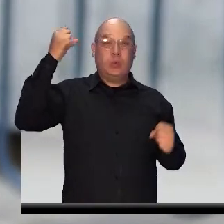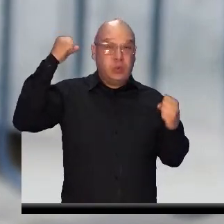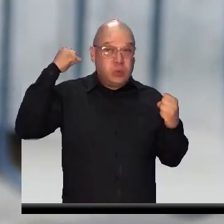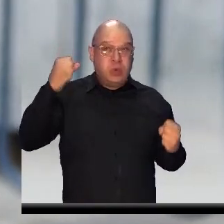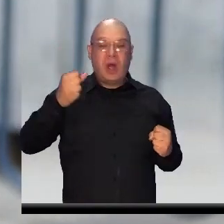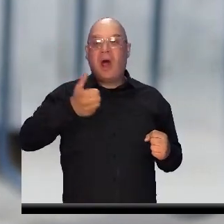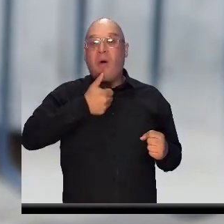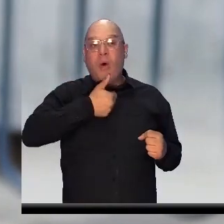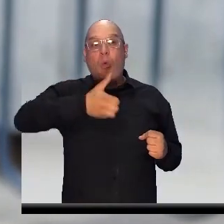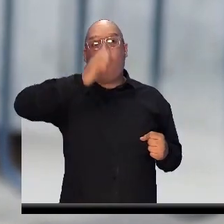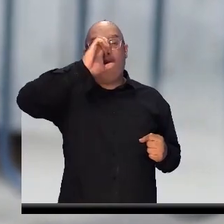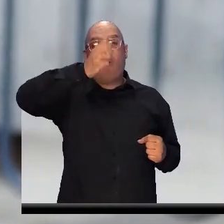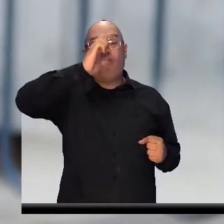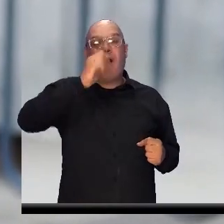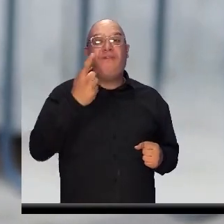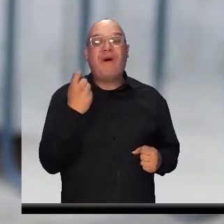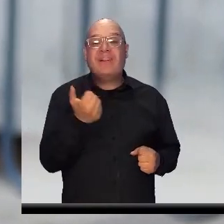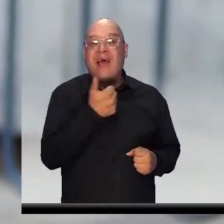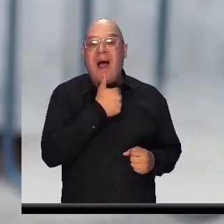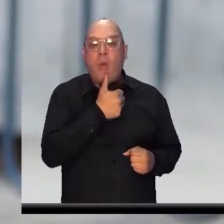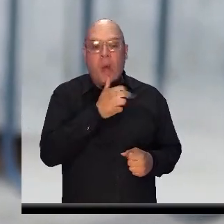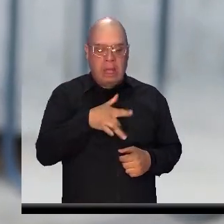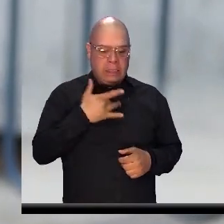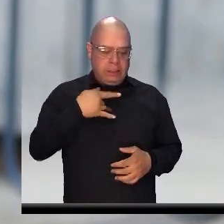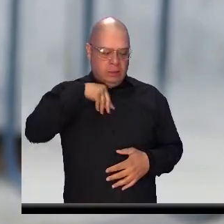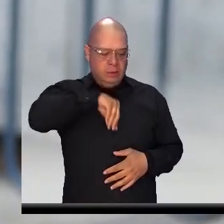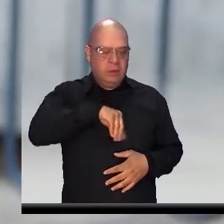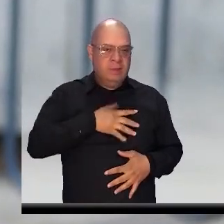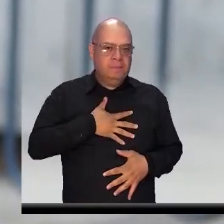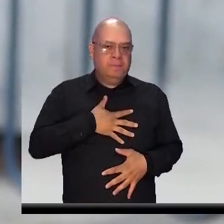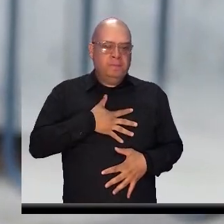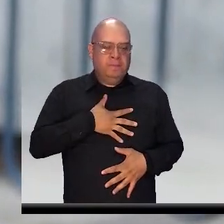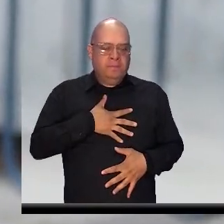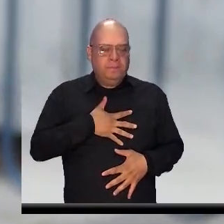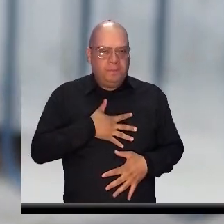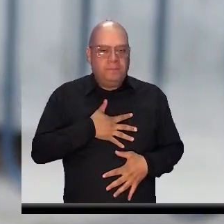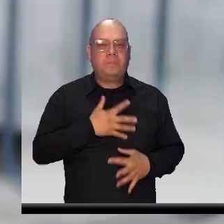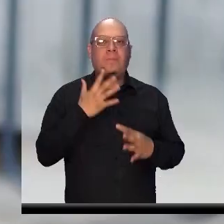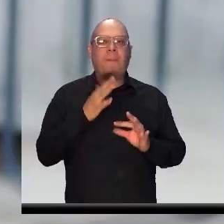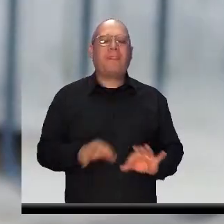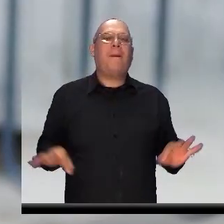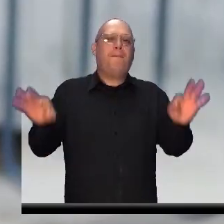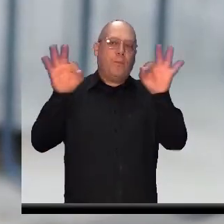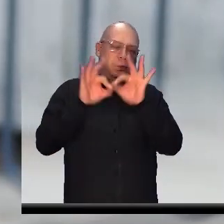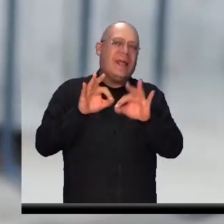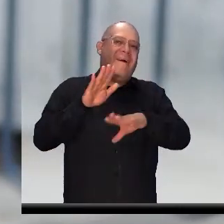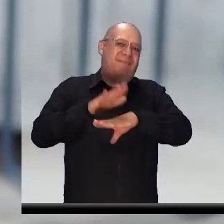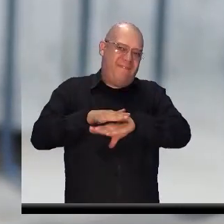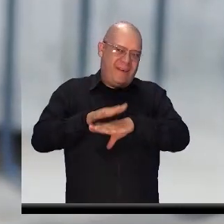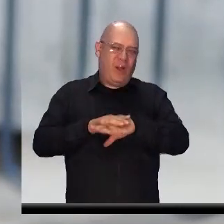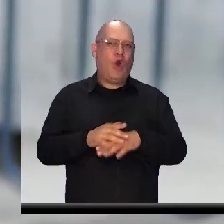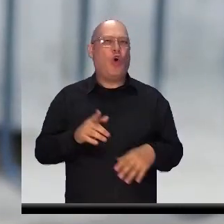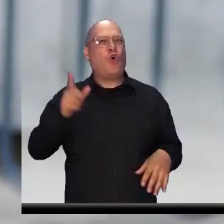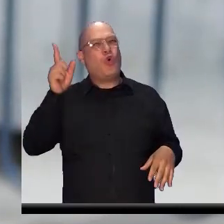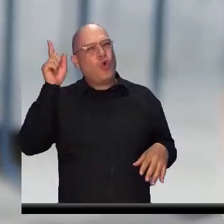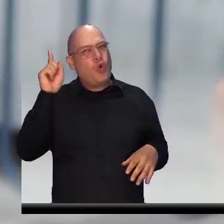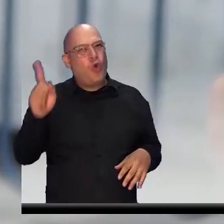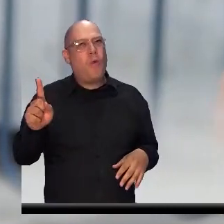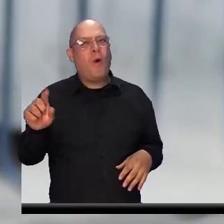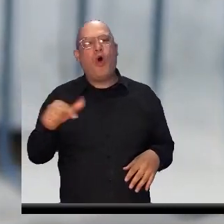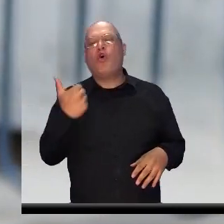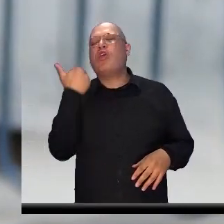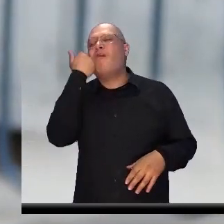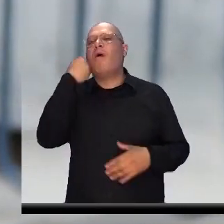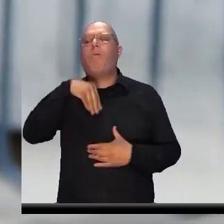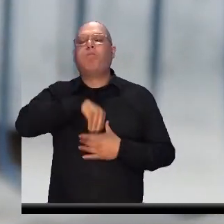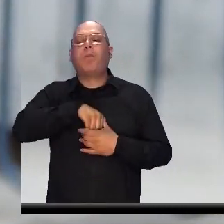hidratados podamos sentir como esa sensación de como de ahogo, pero siempre es importante verificar que no sea por cuestión de otras patologías pues, o